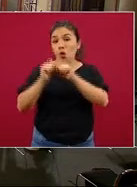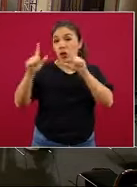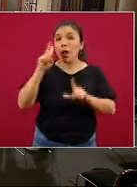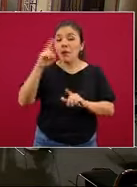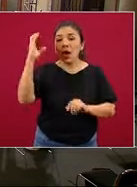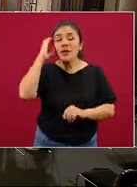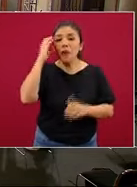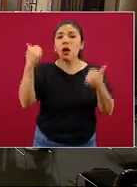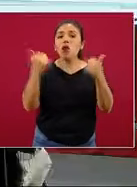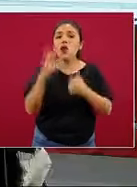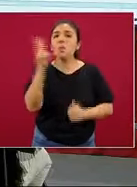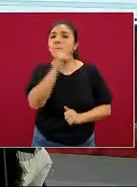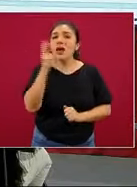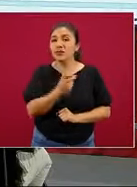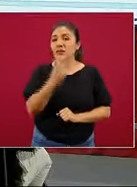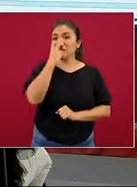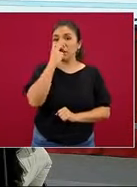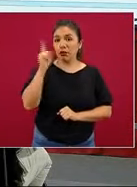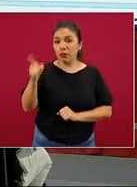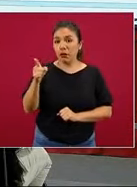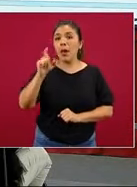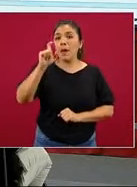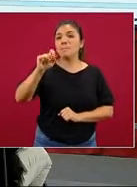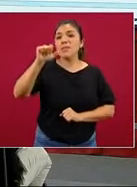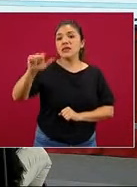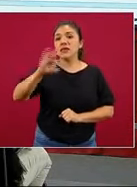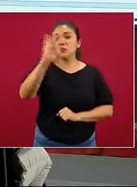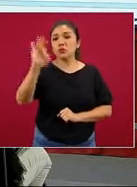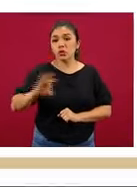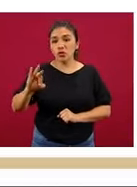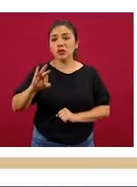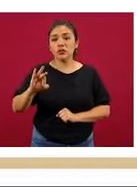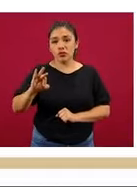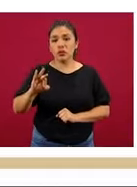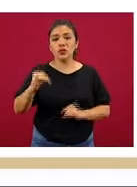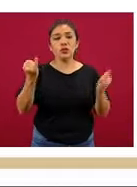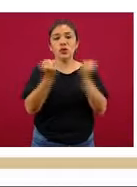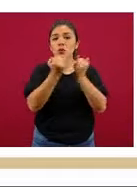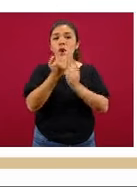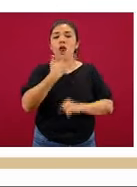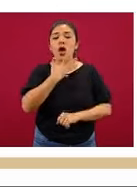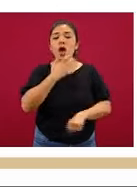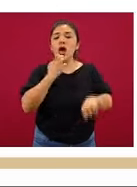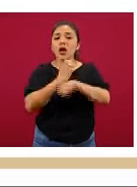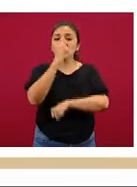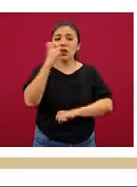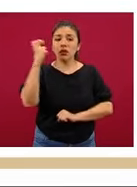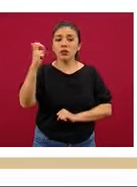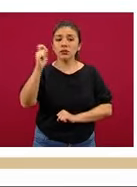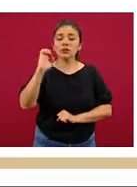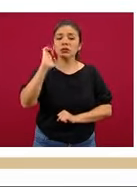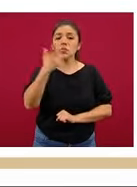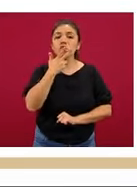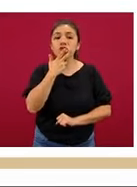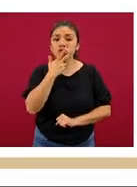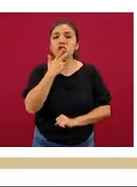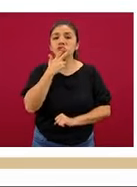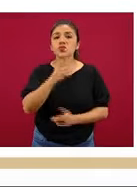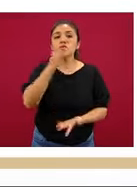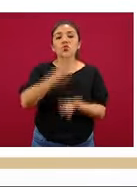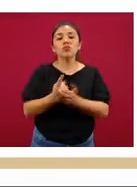las camas con ventilador, 26%. Y también tenemos al estado, en este caso de Chihuahua, que es el único